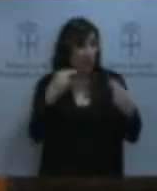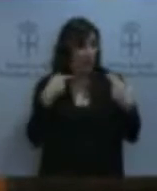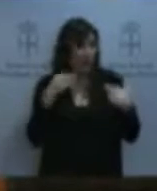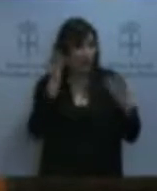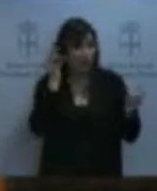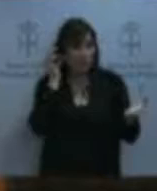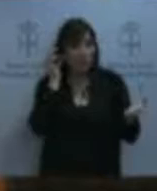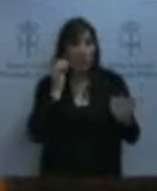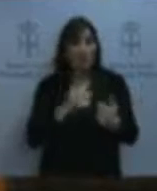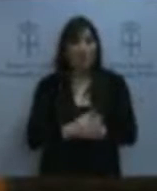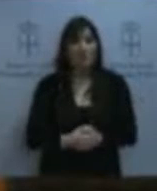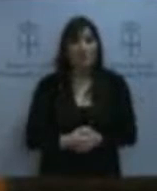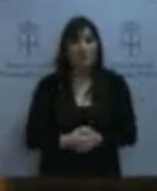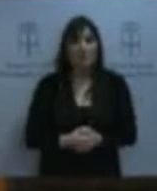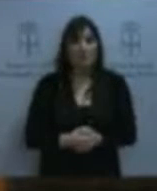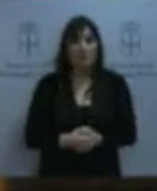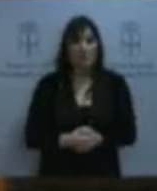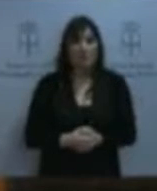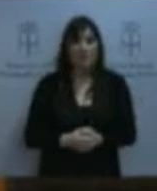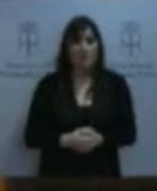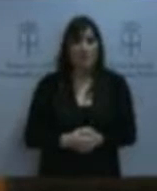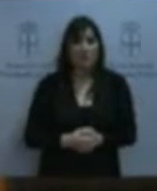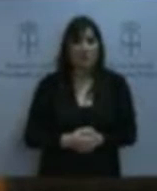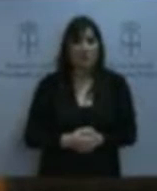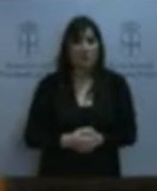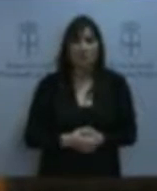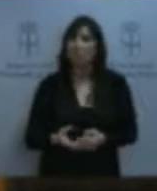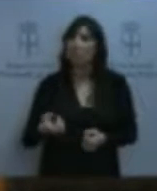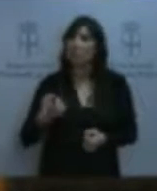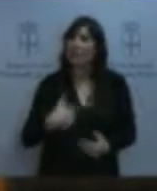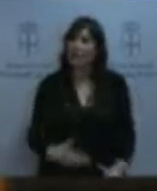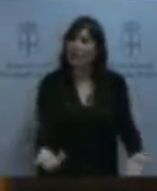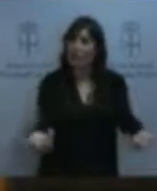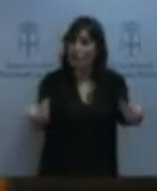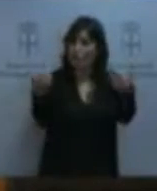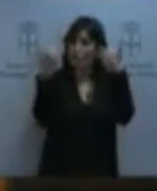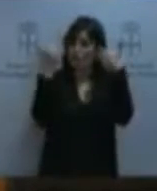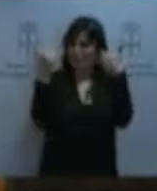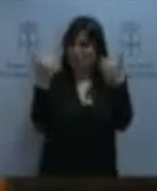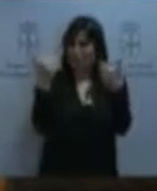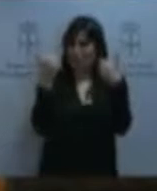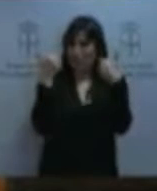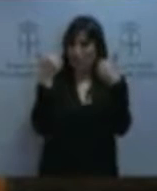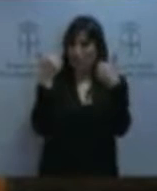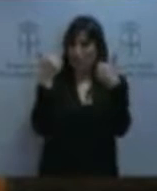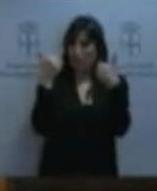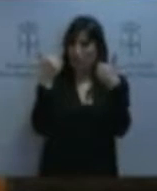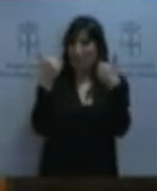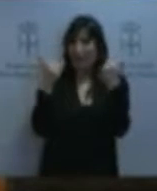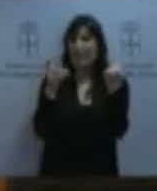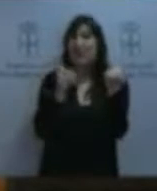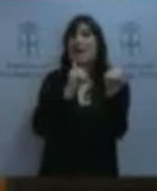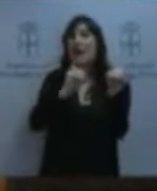no hemos recibido ninguna recomendación que nos alertara sobre un peligro de inundación en